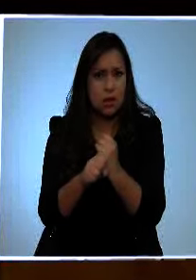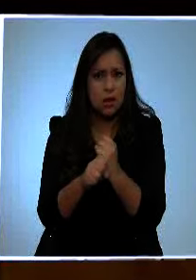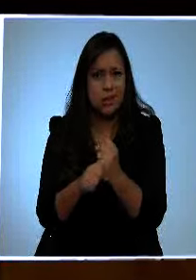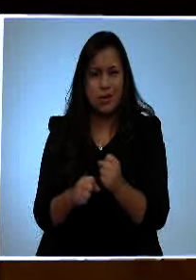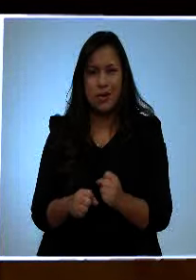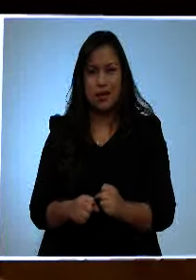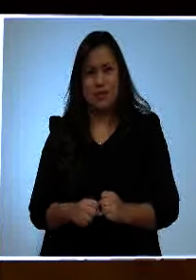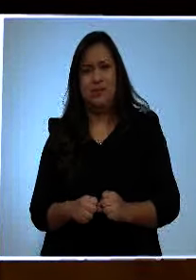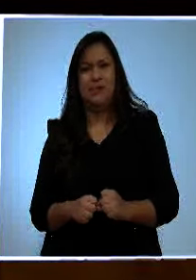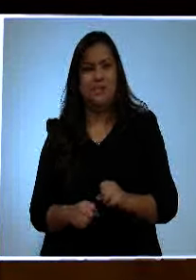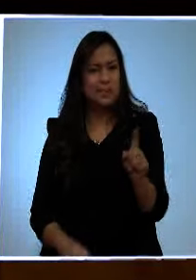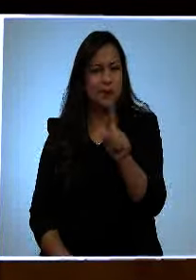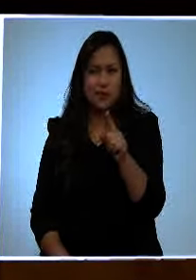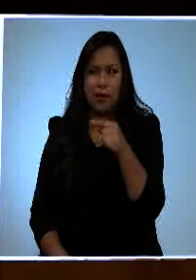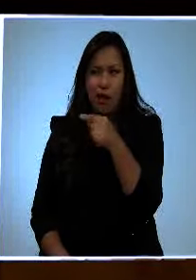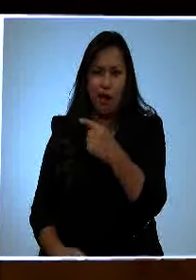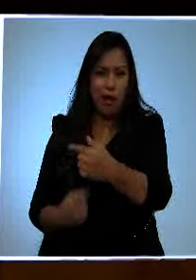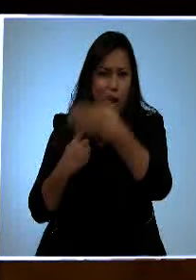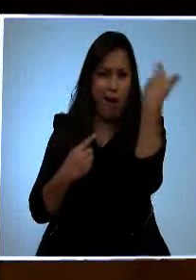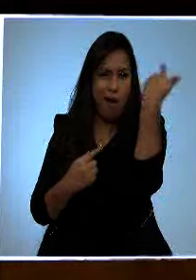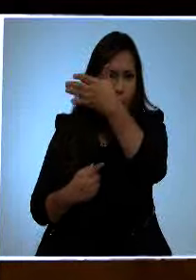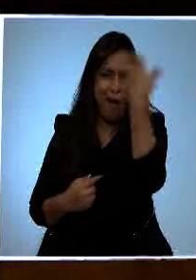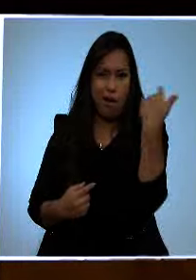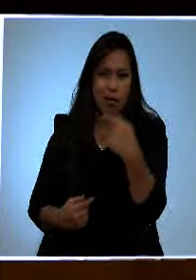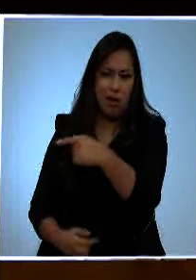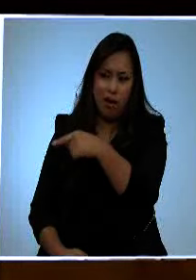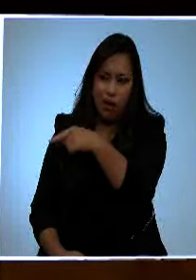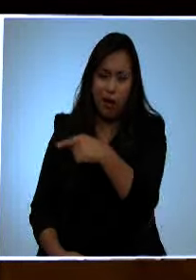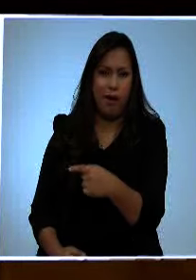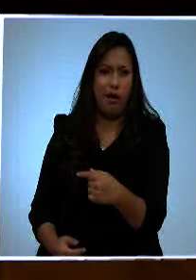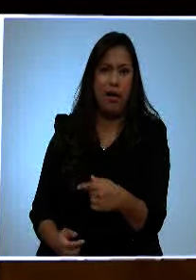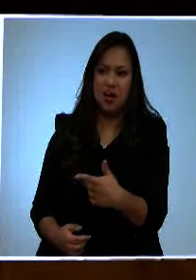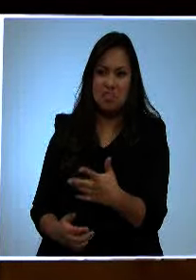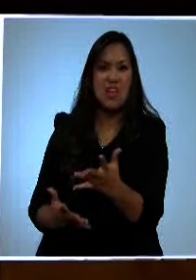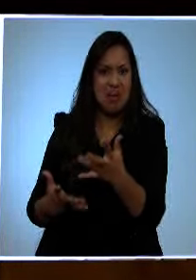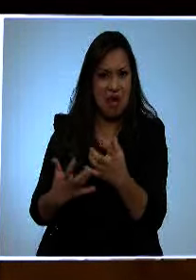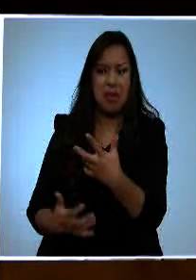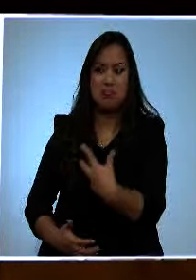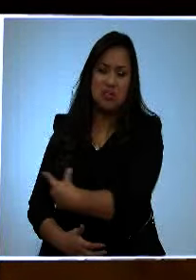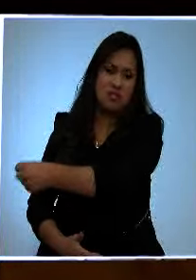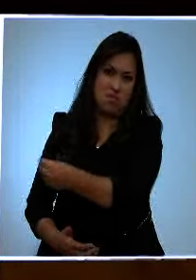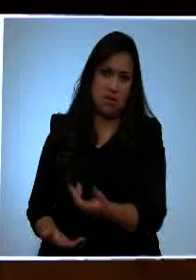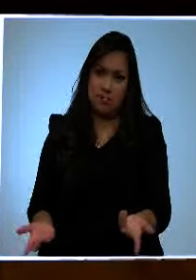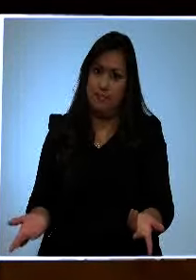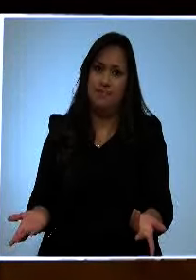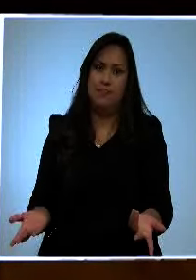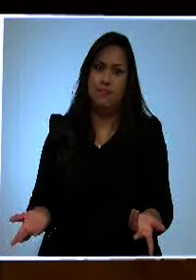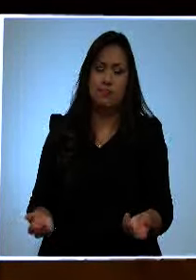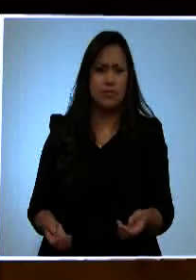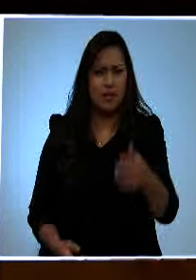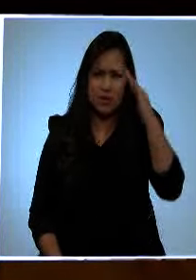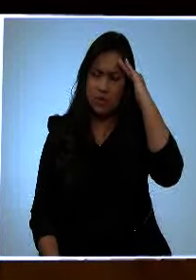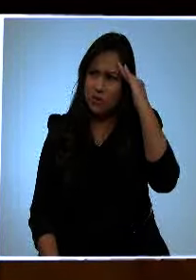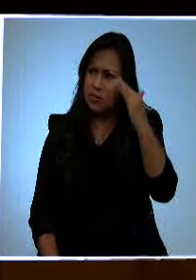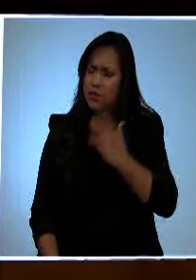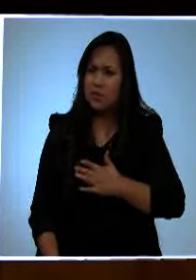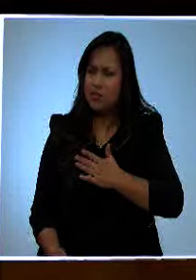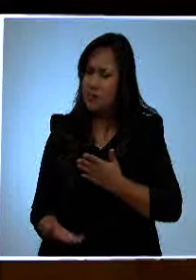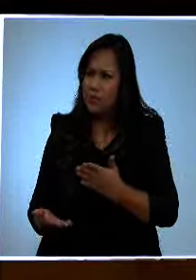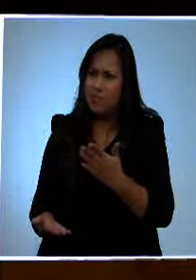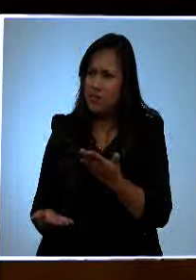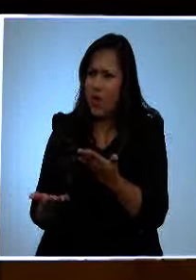secuestrado no está desaparecido se fue porque él quiso Entonces ese momento el el policía me decía pero doctora no es